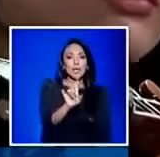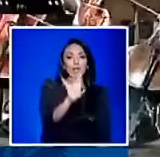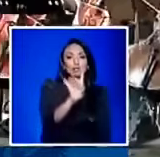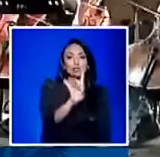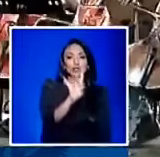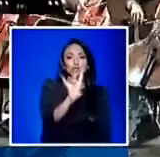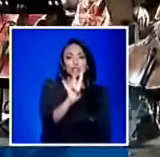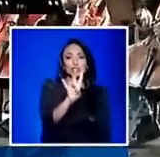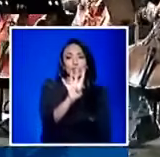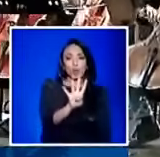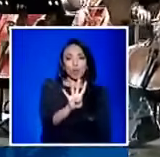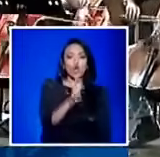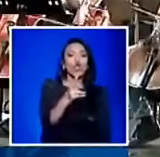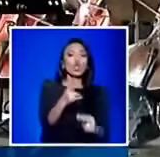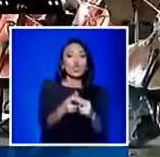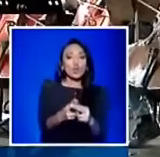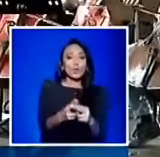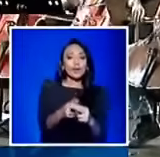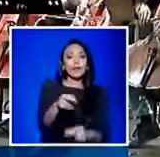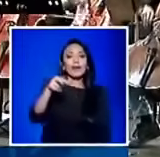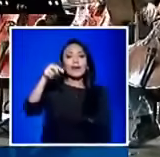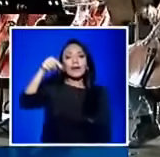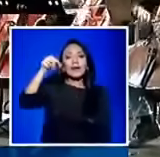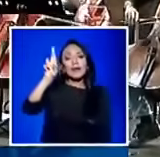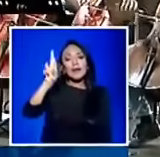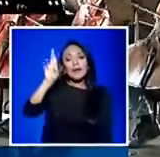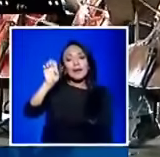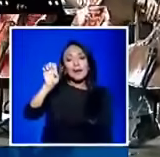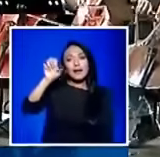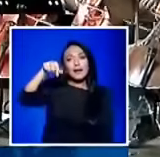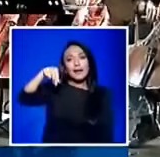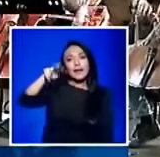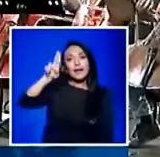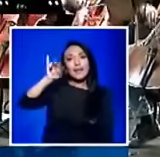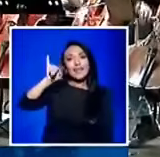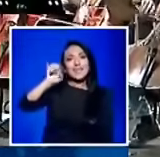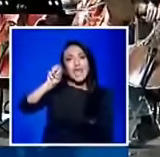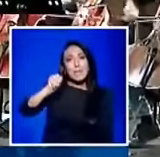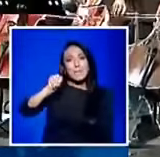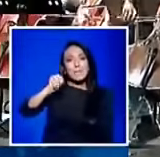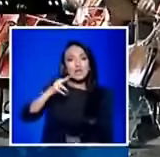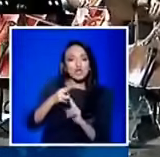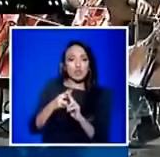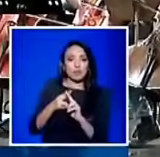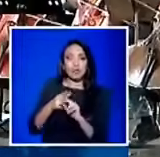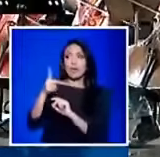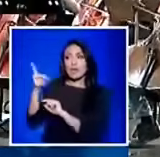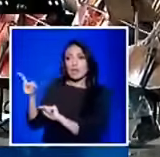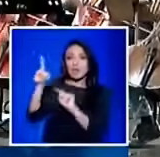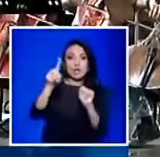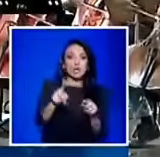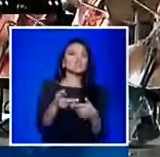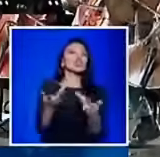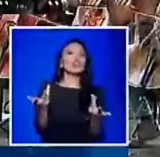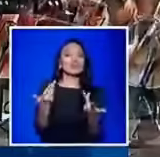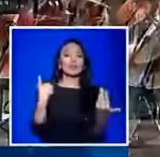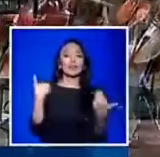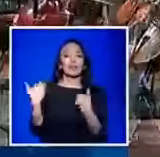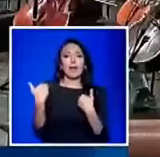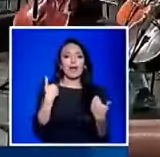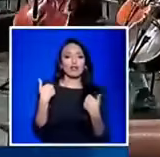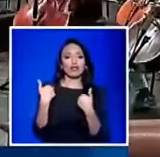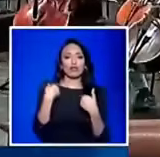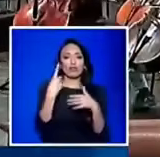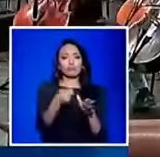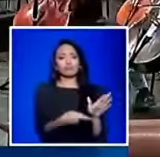1874. Requiem, del artista italiano Giuseppe Verdi, que será interpretada en el Teatro San Gabriel en Quito